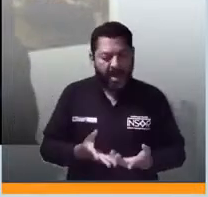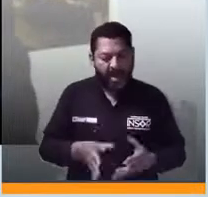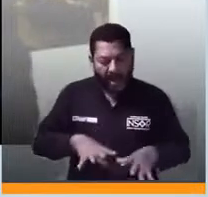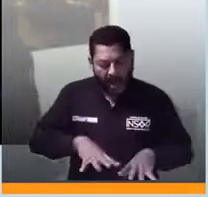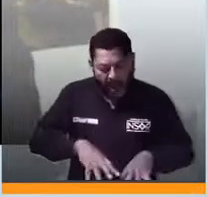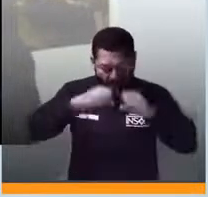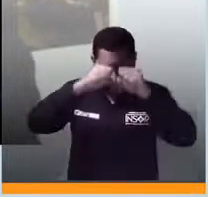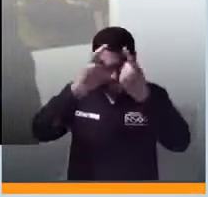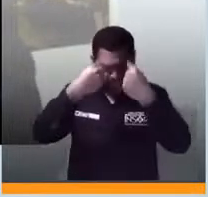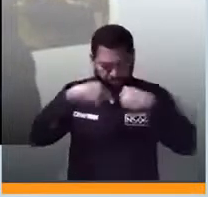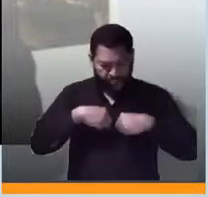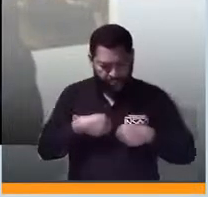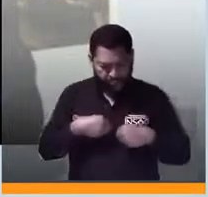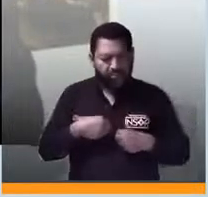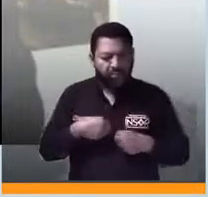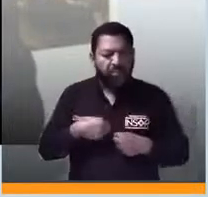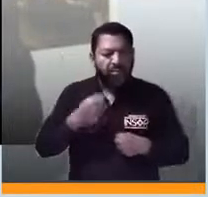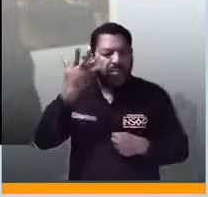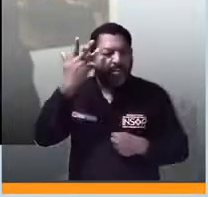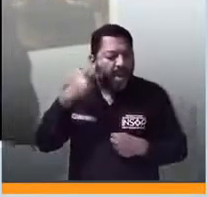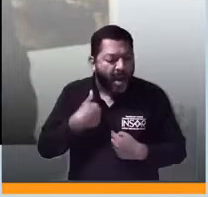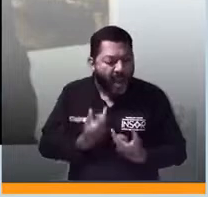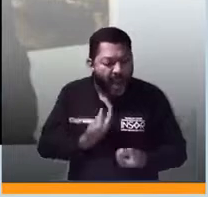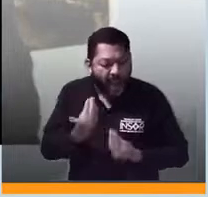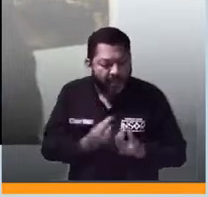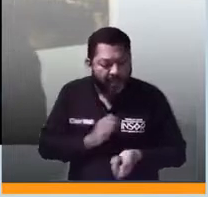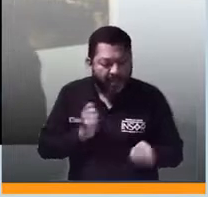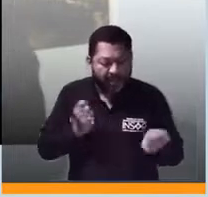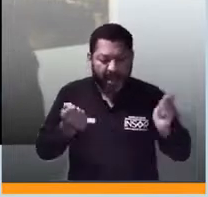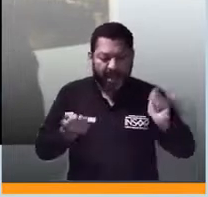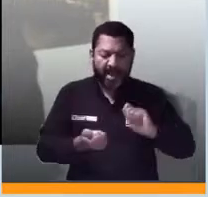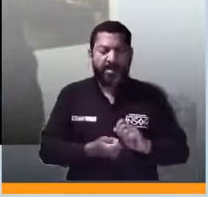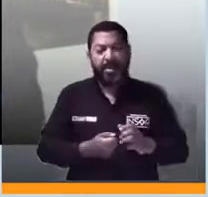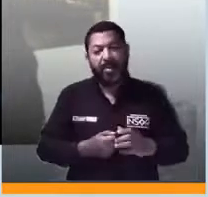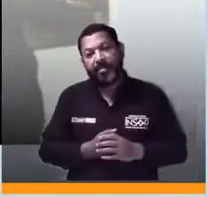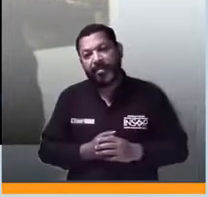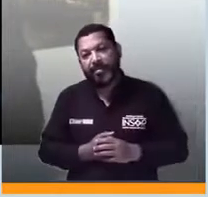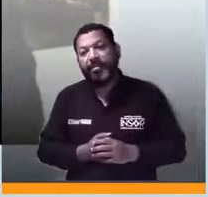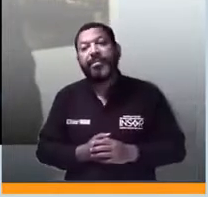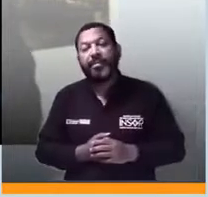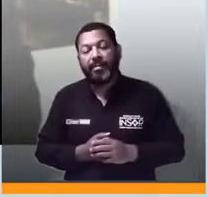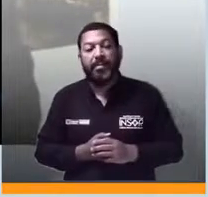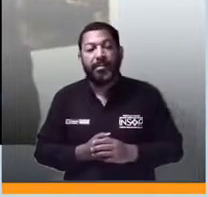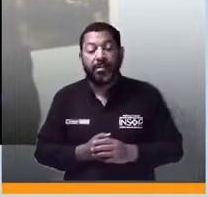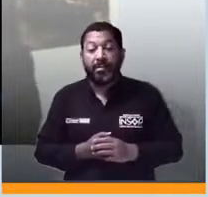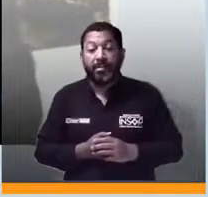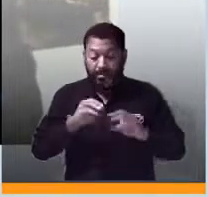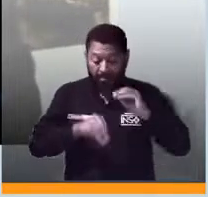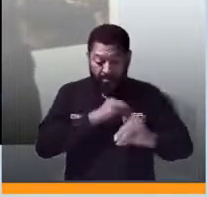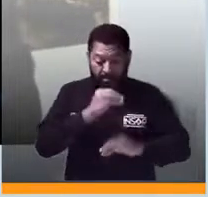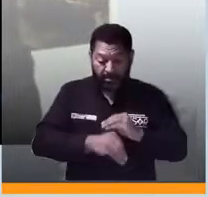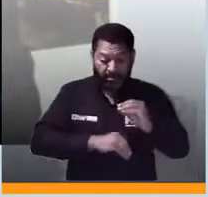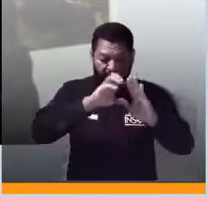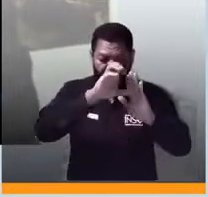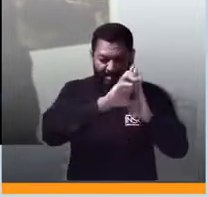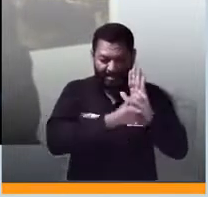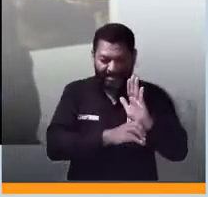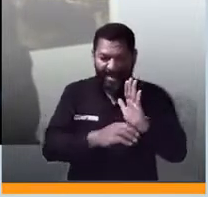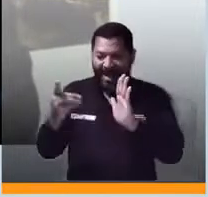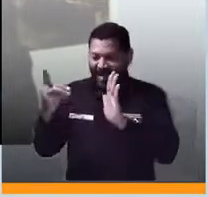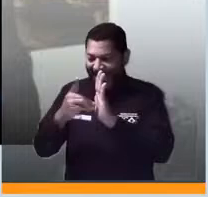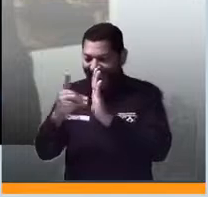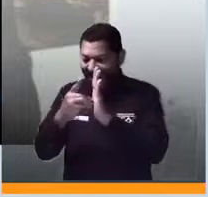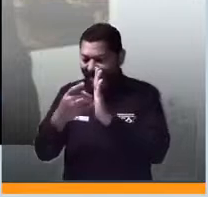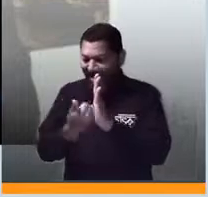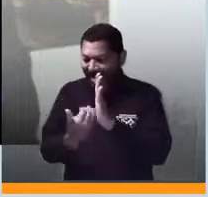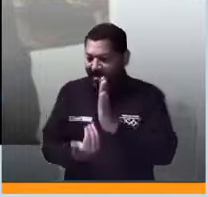basados en sus ejercicios diarios de transformación. Hemos pensado y hemos deconstruido casi que el currículo desde el momento en que el decreto salió, en